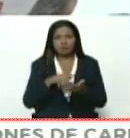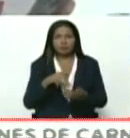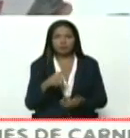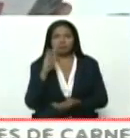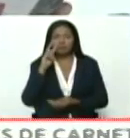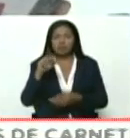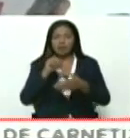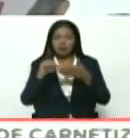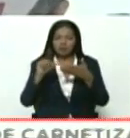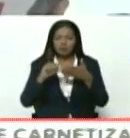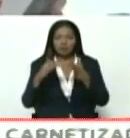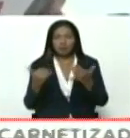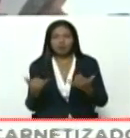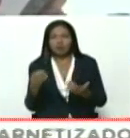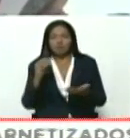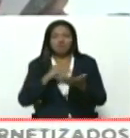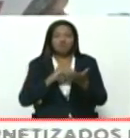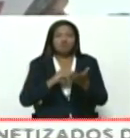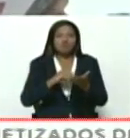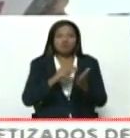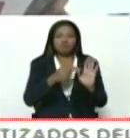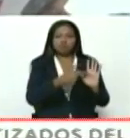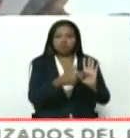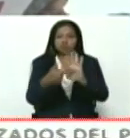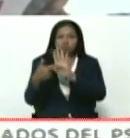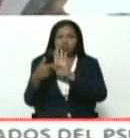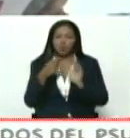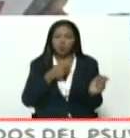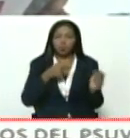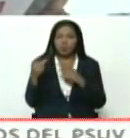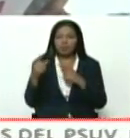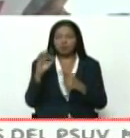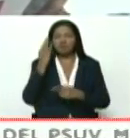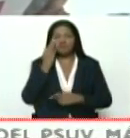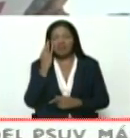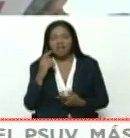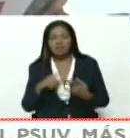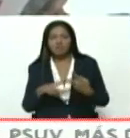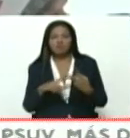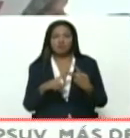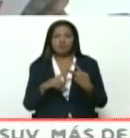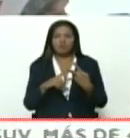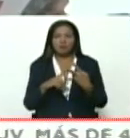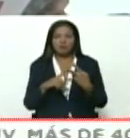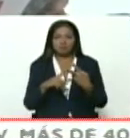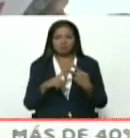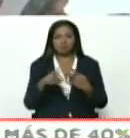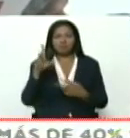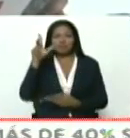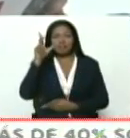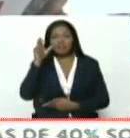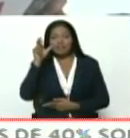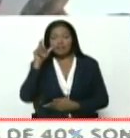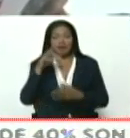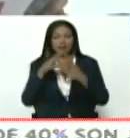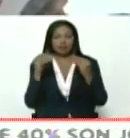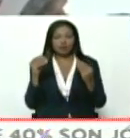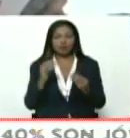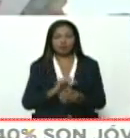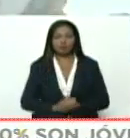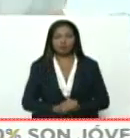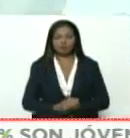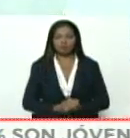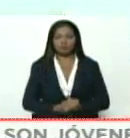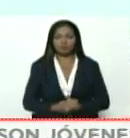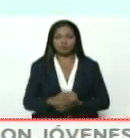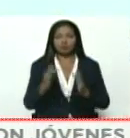este artículo y pónganlo a correr por Twitter, Facebook, Instagram, ¿verdad? ¿Hay otra